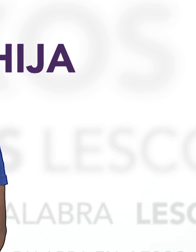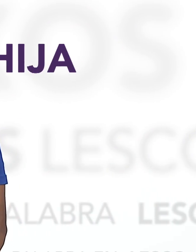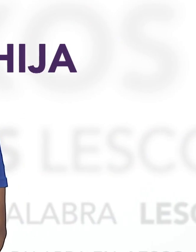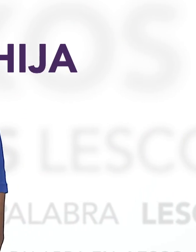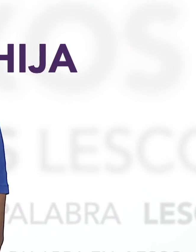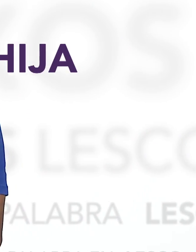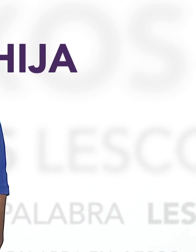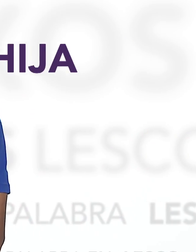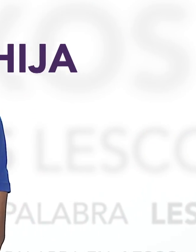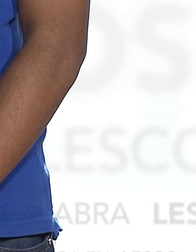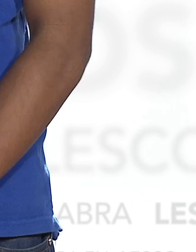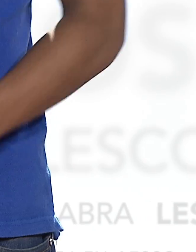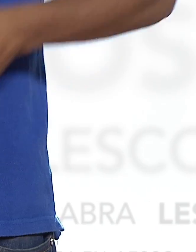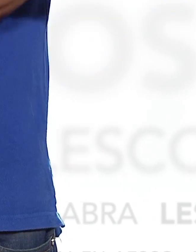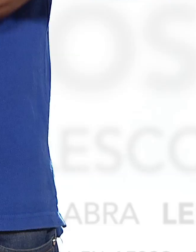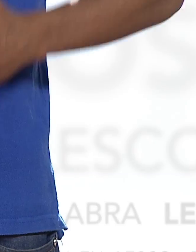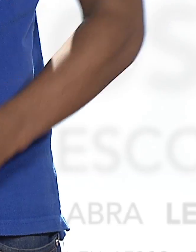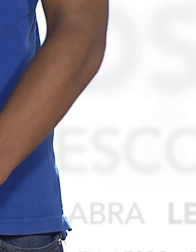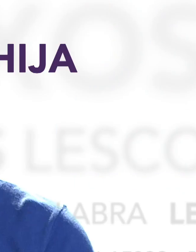Hija.